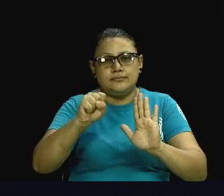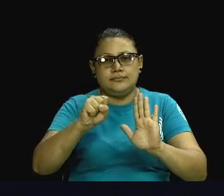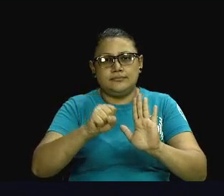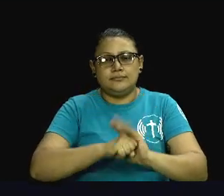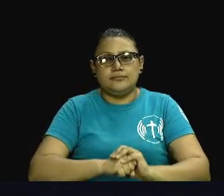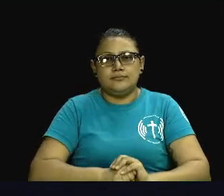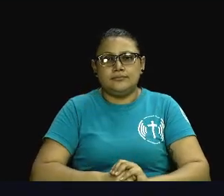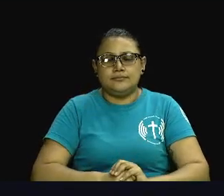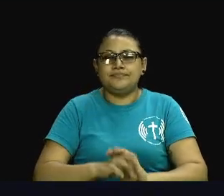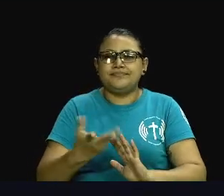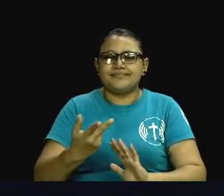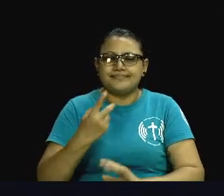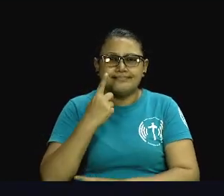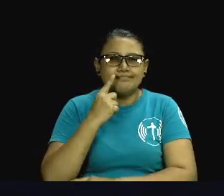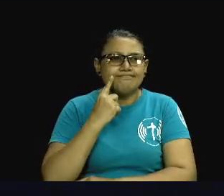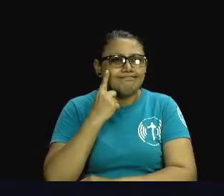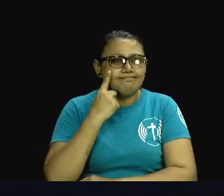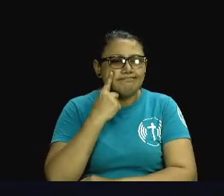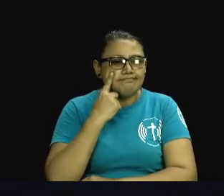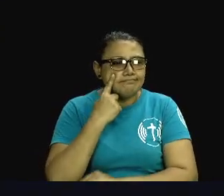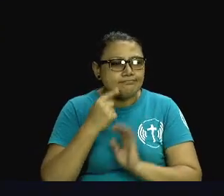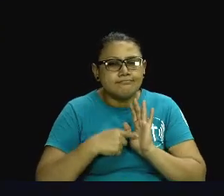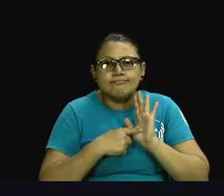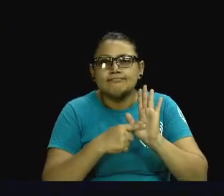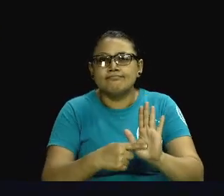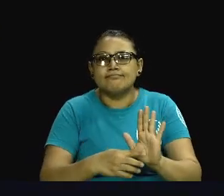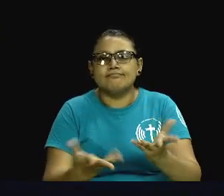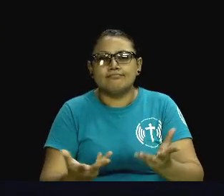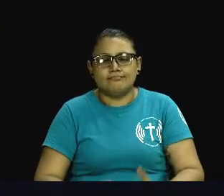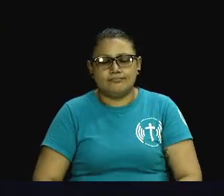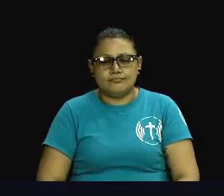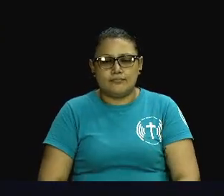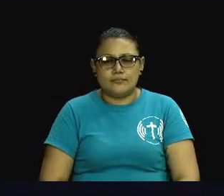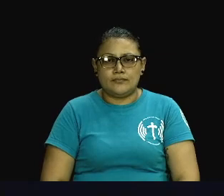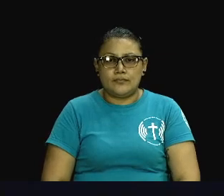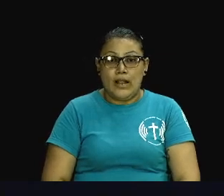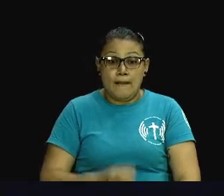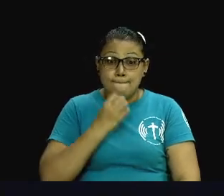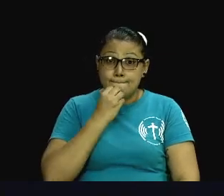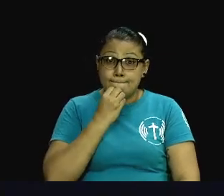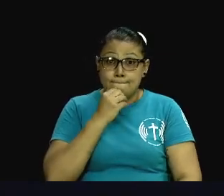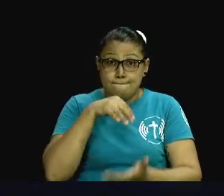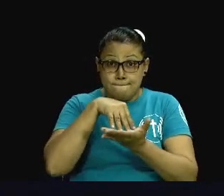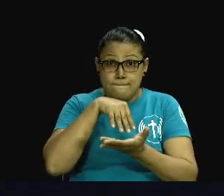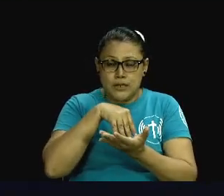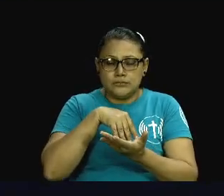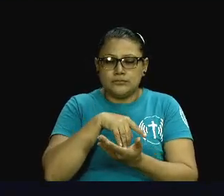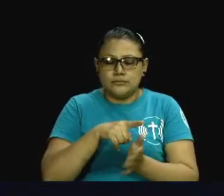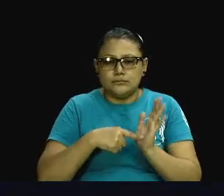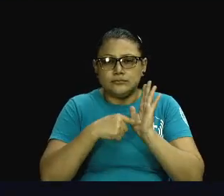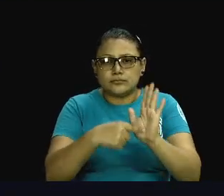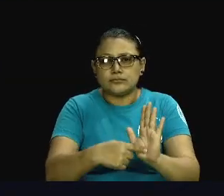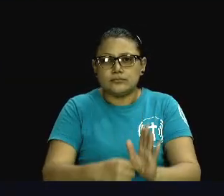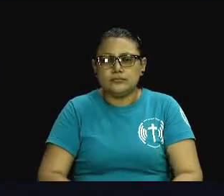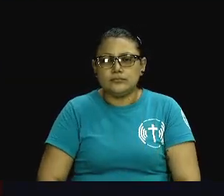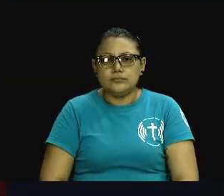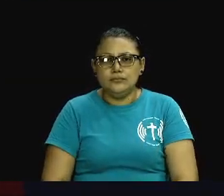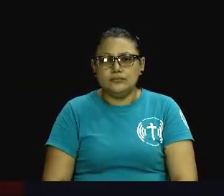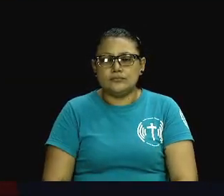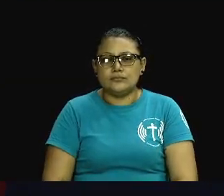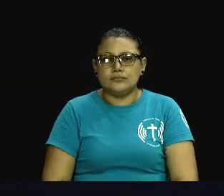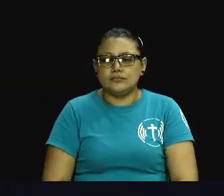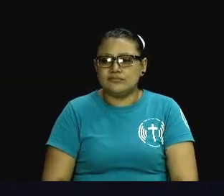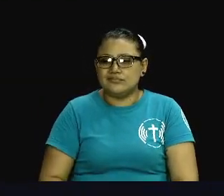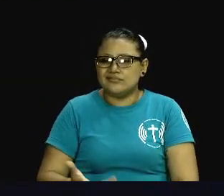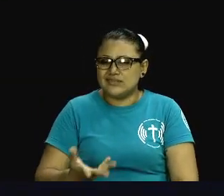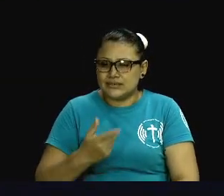diciéndole y qué están haciendo y por qué están adorando a otro entonces el día se predice en el capítulo 17 la